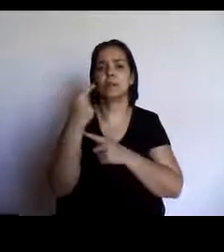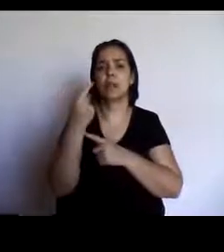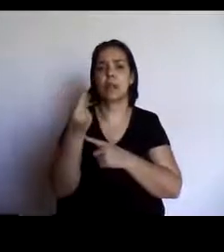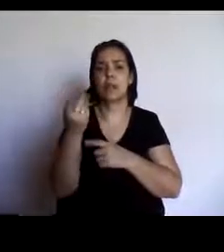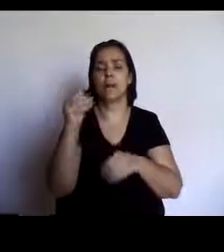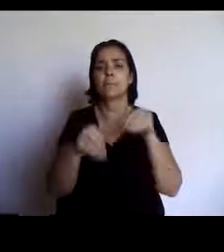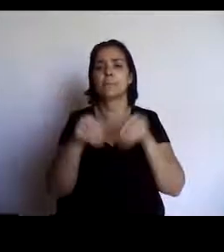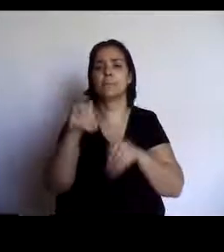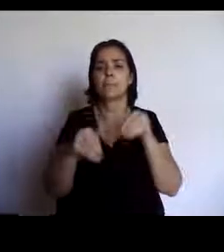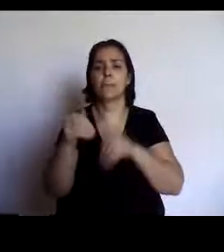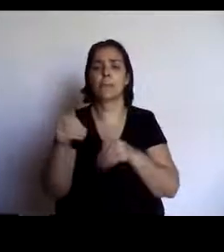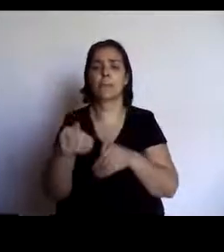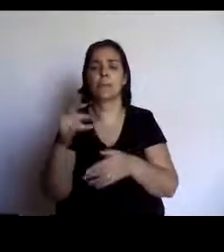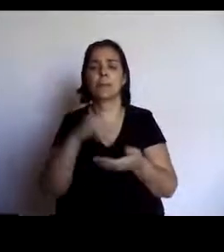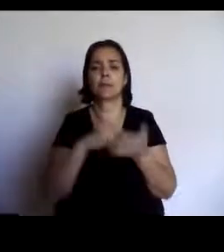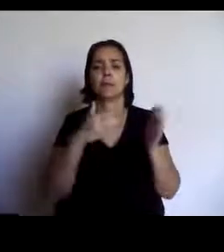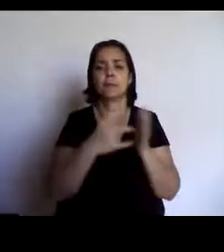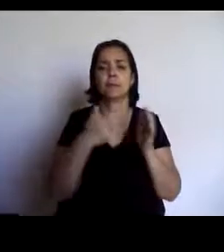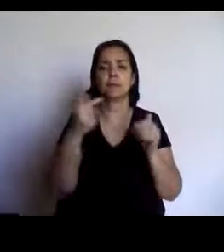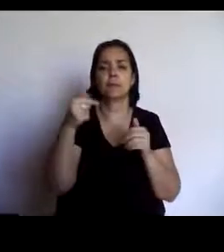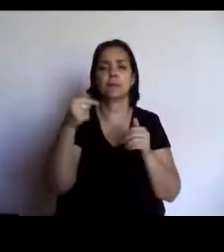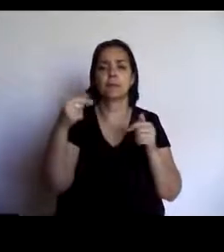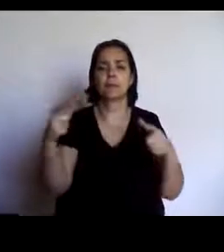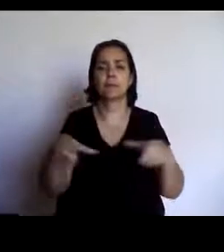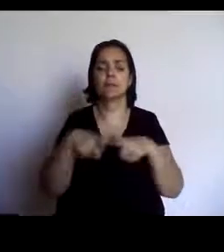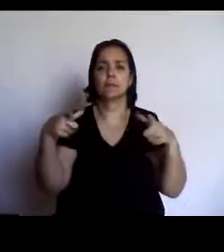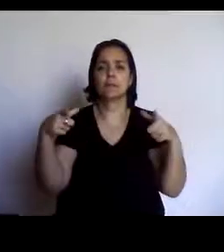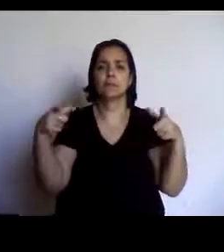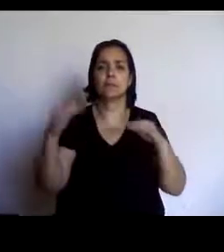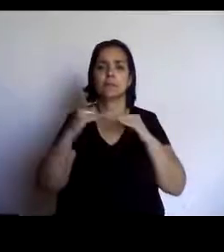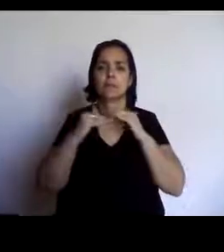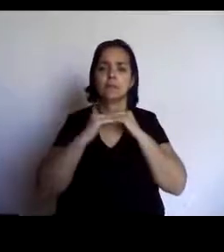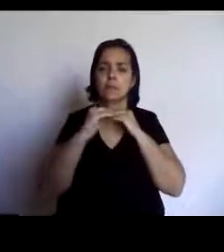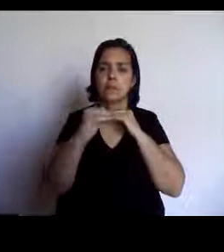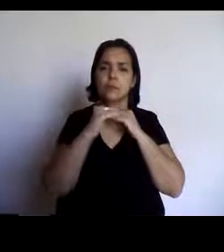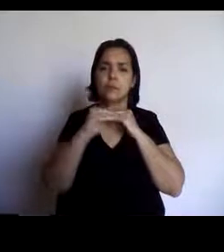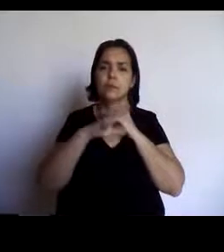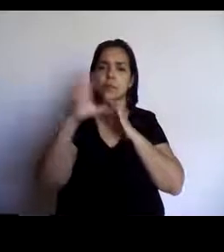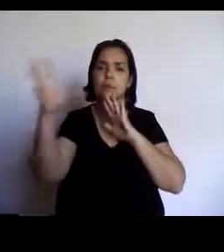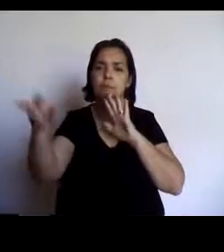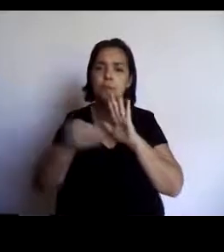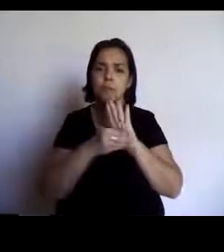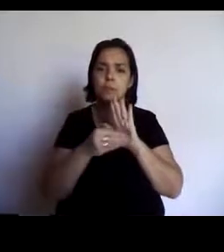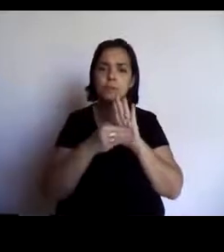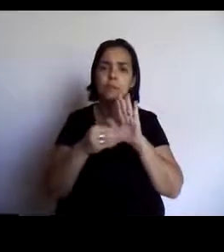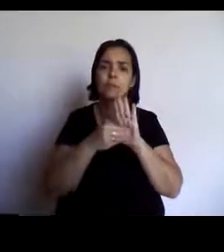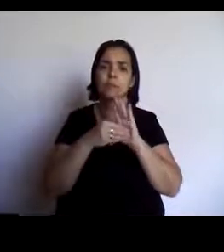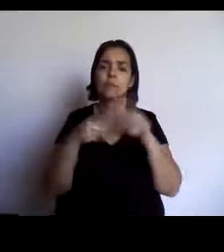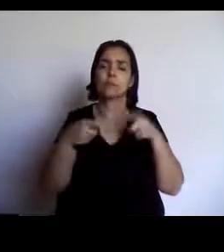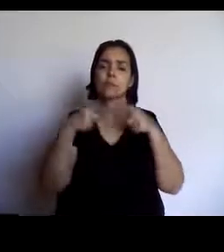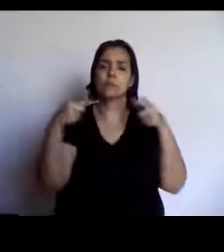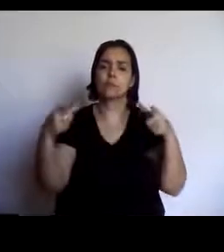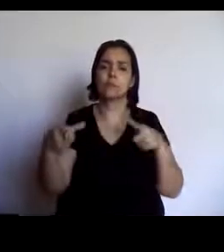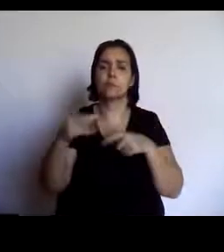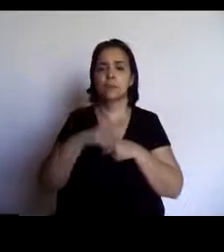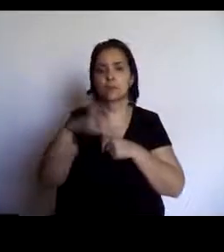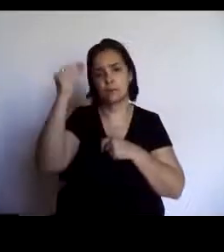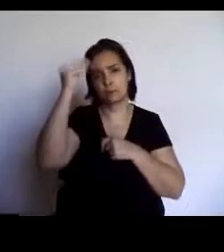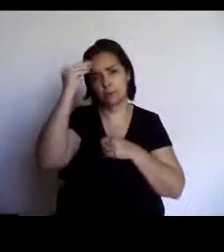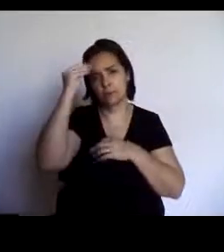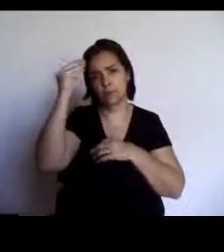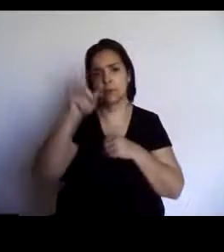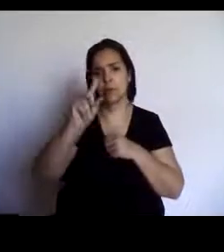del programa de crecimiento sostenible, luego fusionado con el de crecimiento inteligente y actualmente llamado POPE,